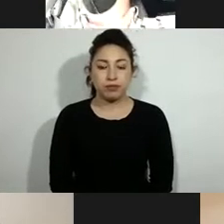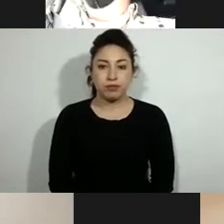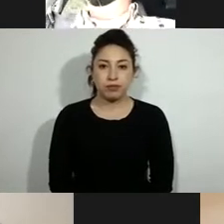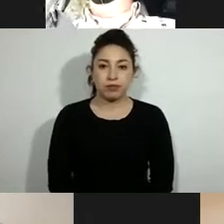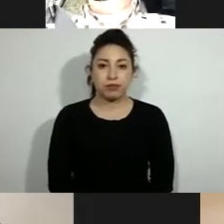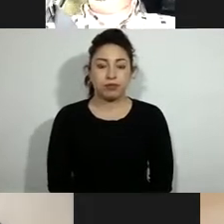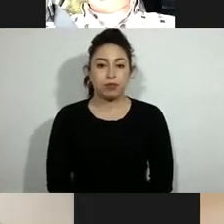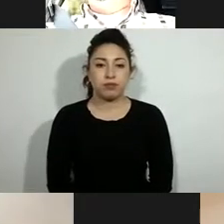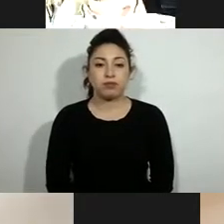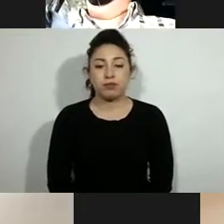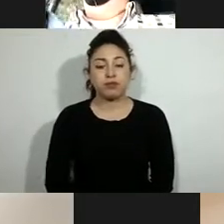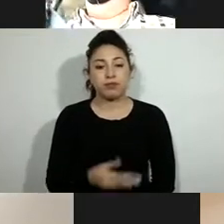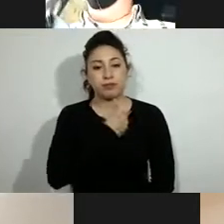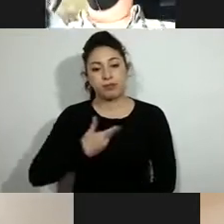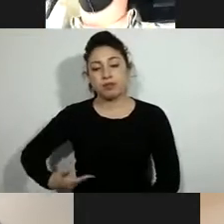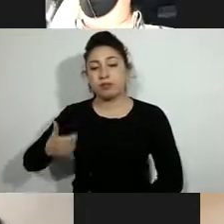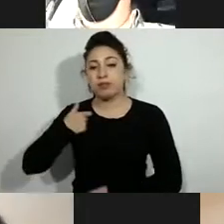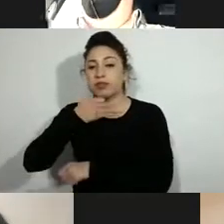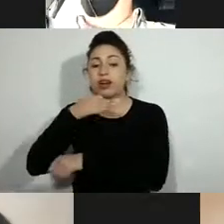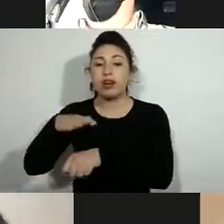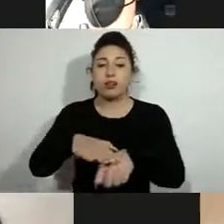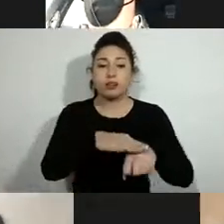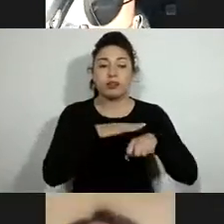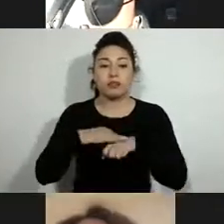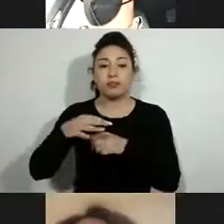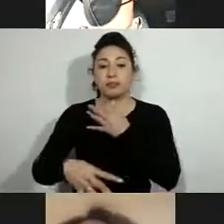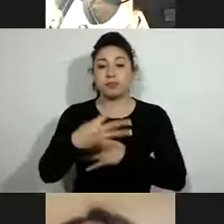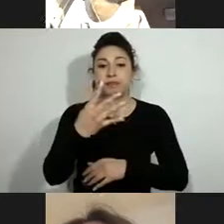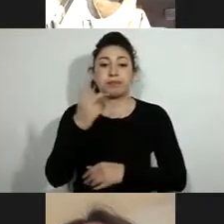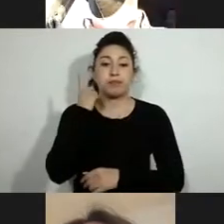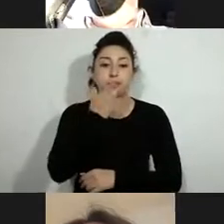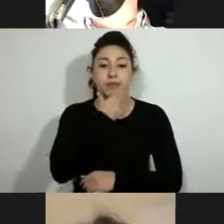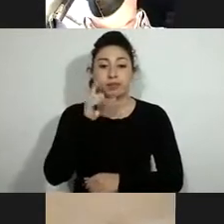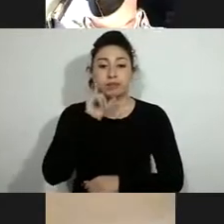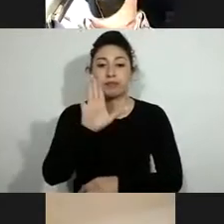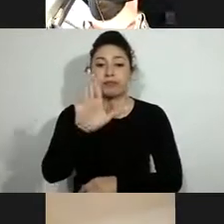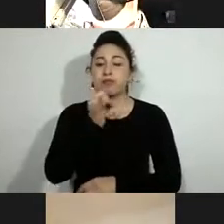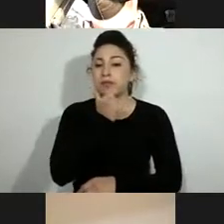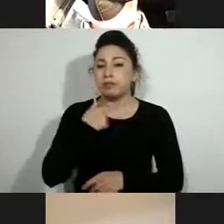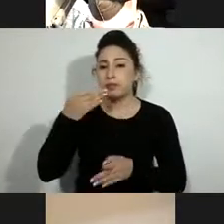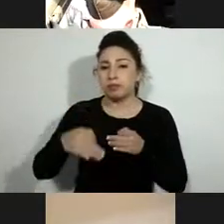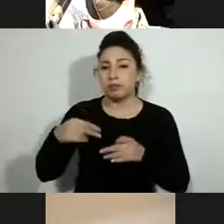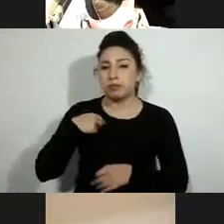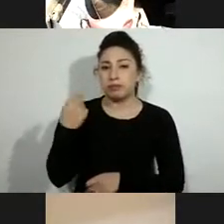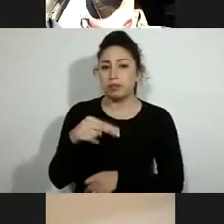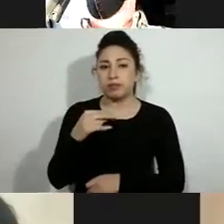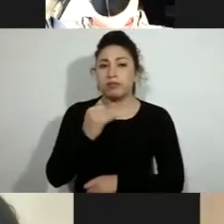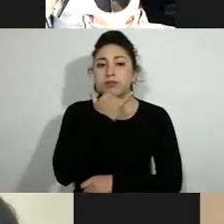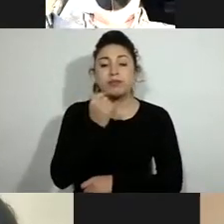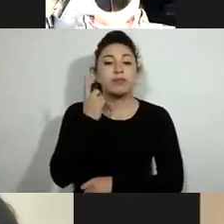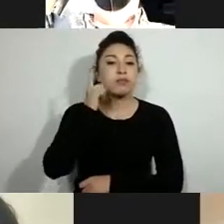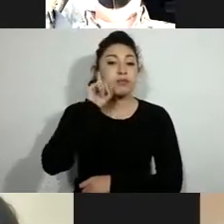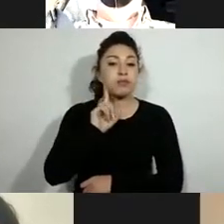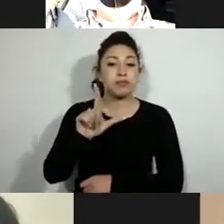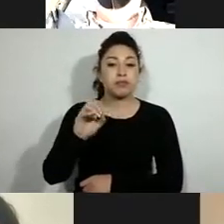Diputada presidenta, tenemos una asistencia de 14 diputadas. Yo, diputada secretaria. Ay, diputada Leonor Gómez Otegui,